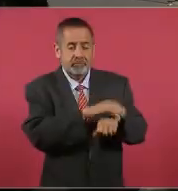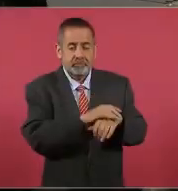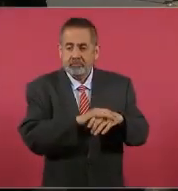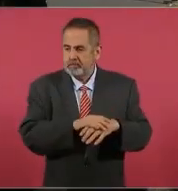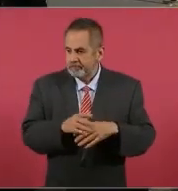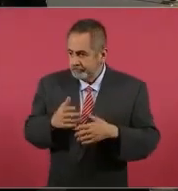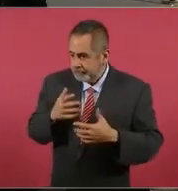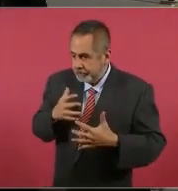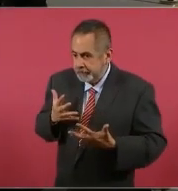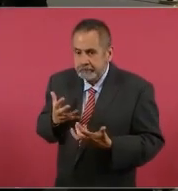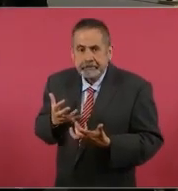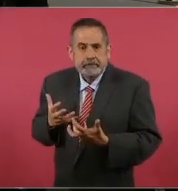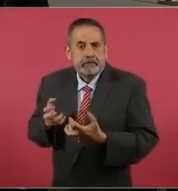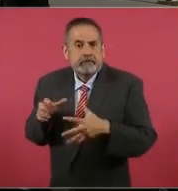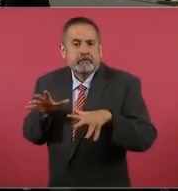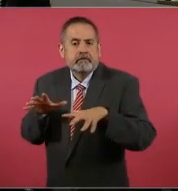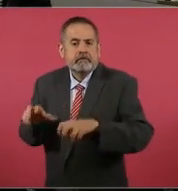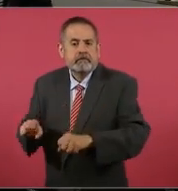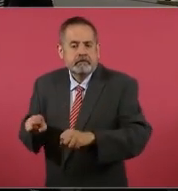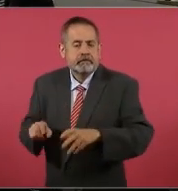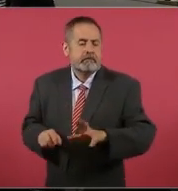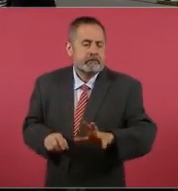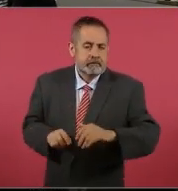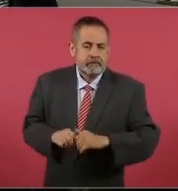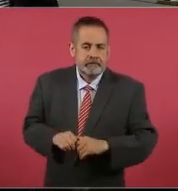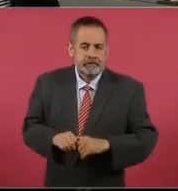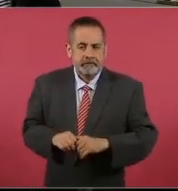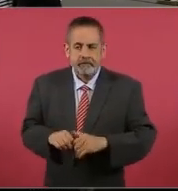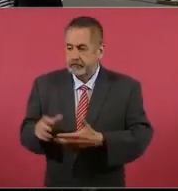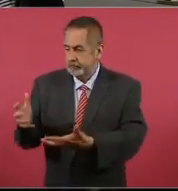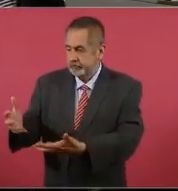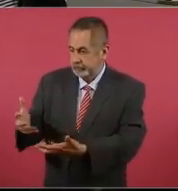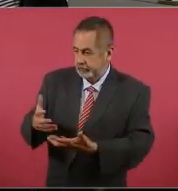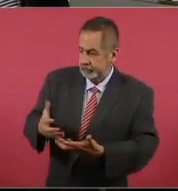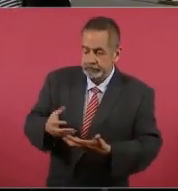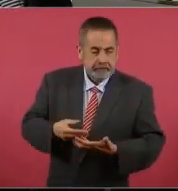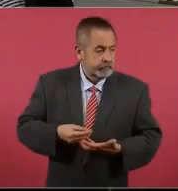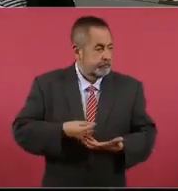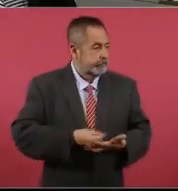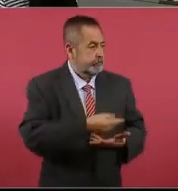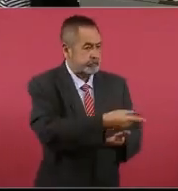pero que antes de repartirlo,